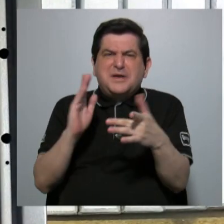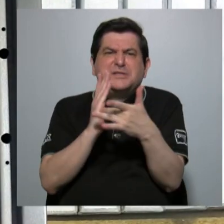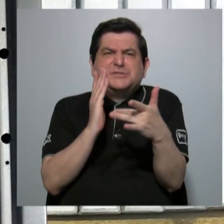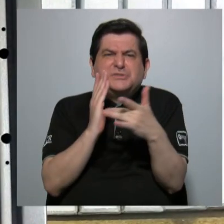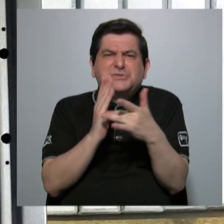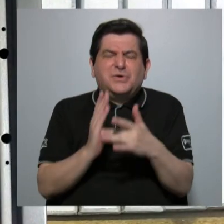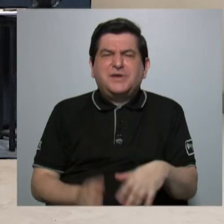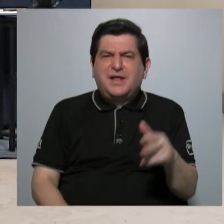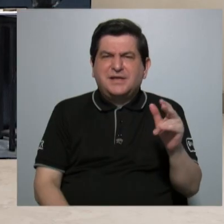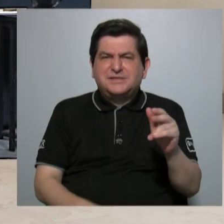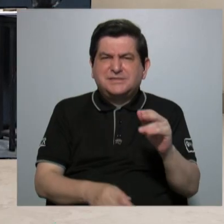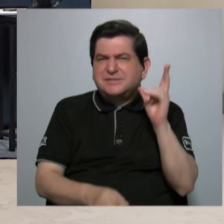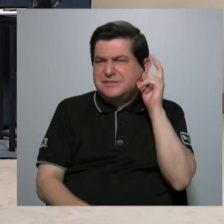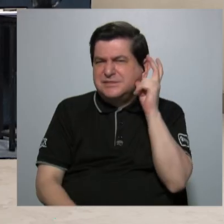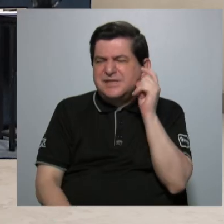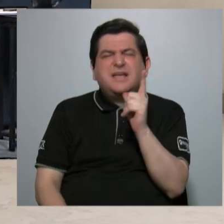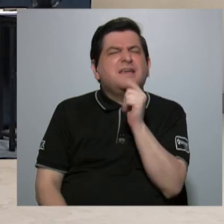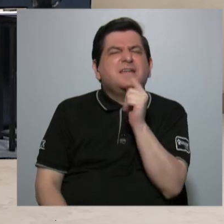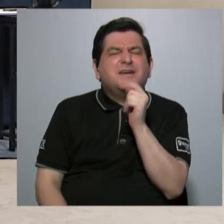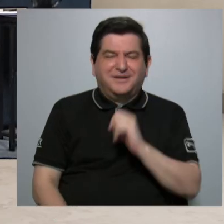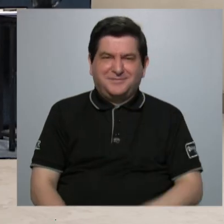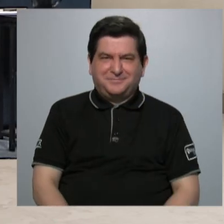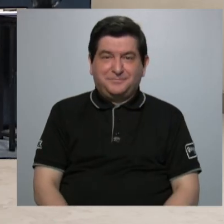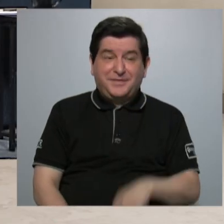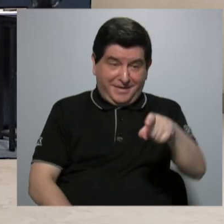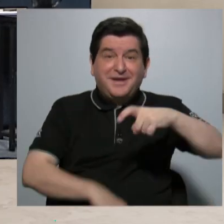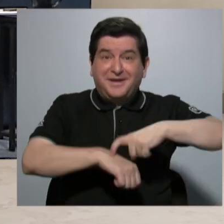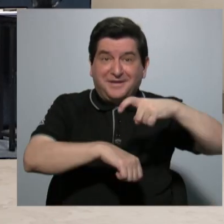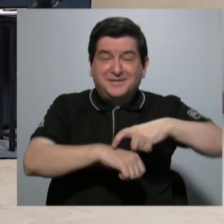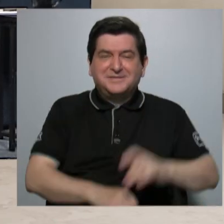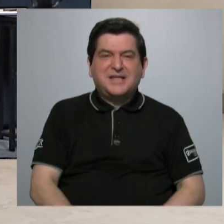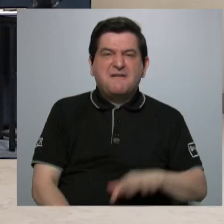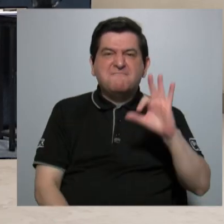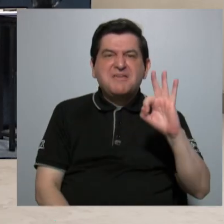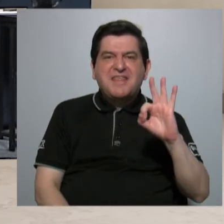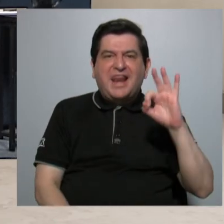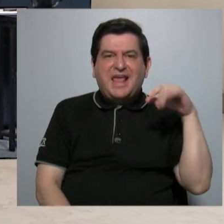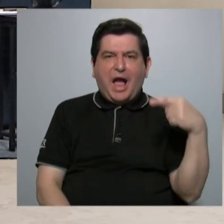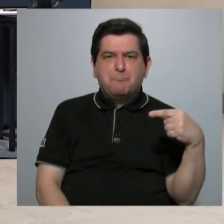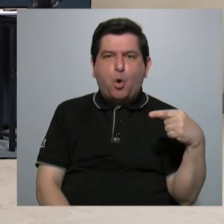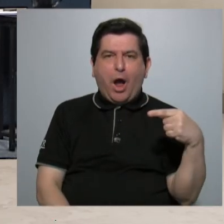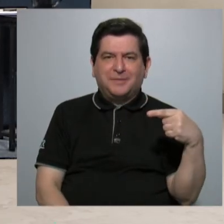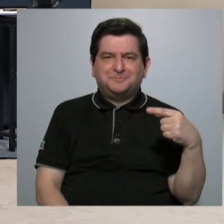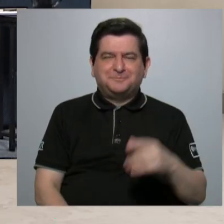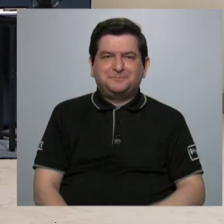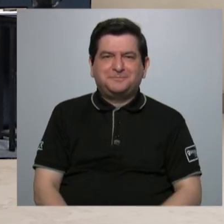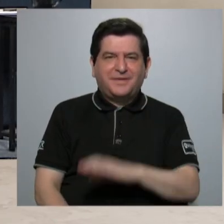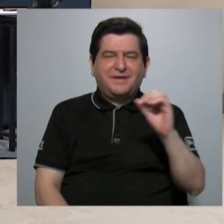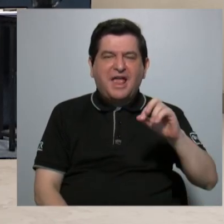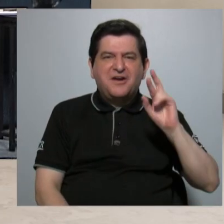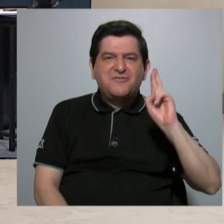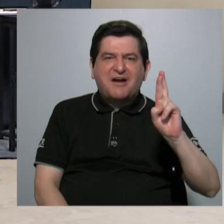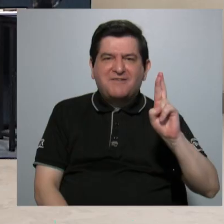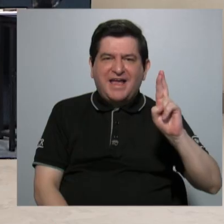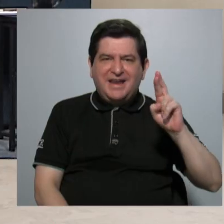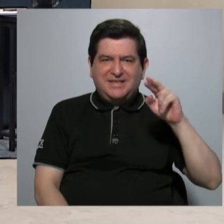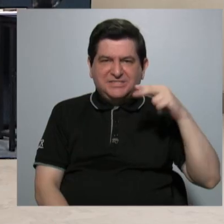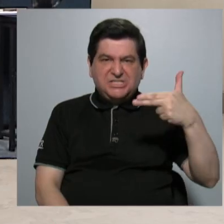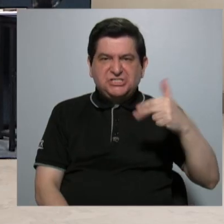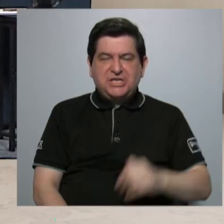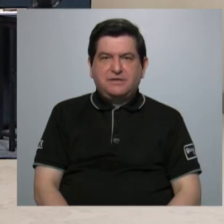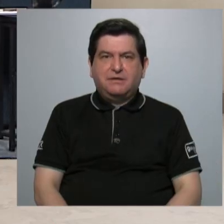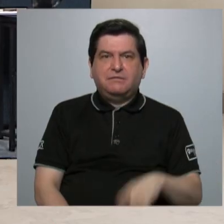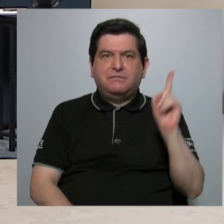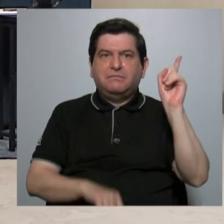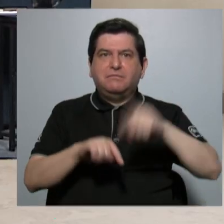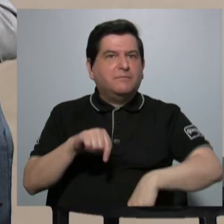técnicos de sonido? Los técnicos de sonido en ese momento eran Fidel Gamboa y Rafa Chinchilla. No puede